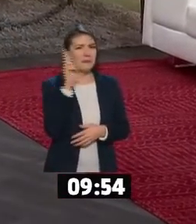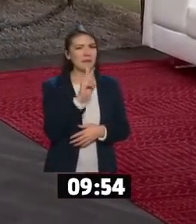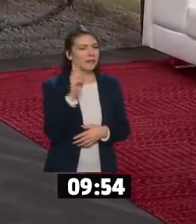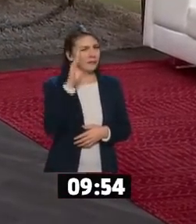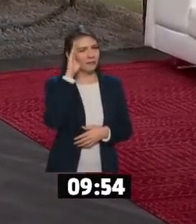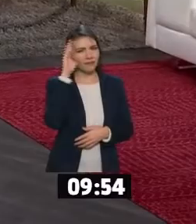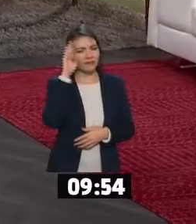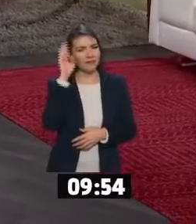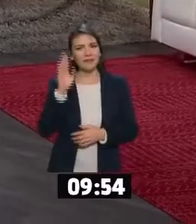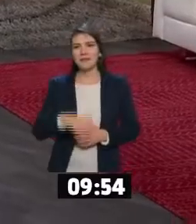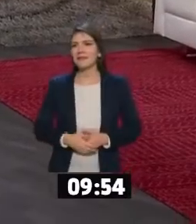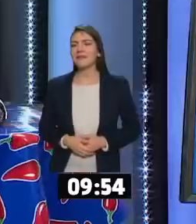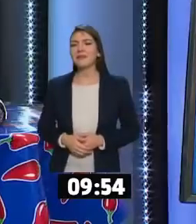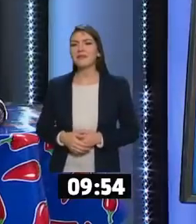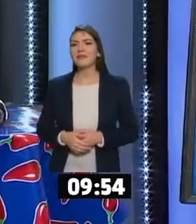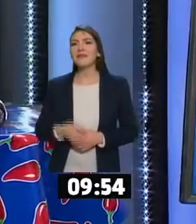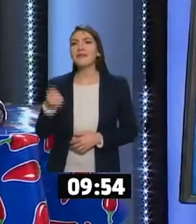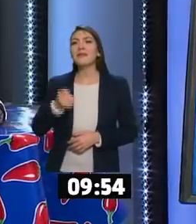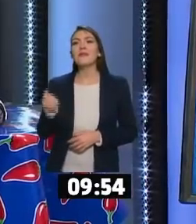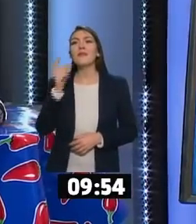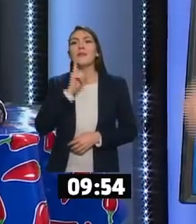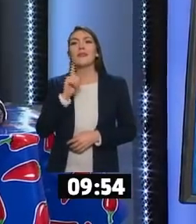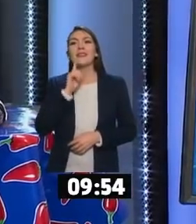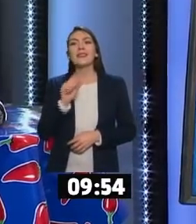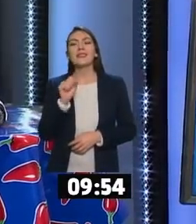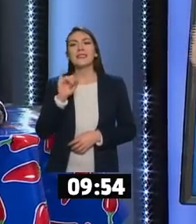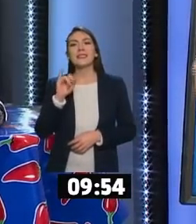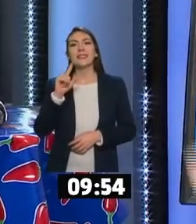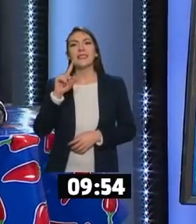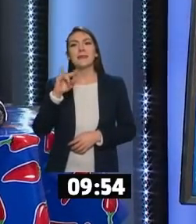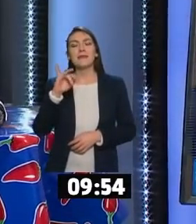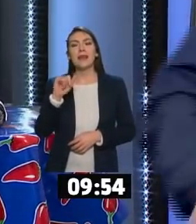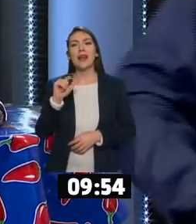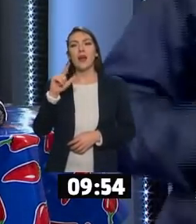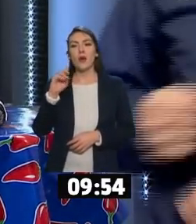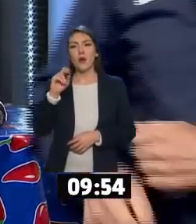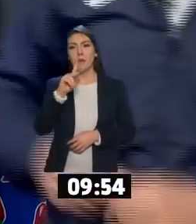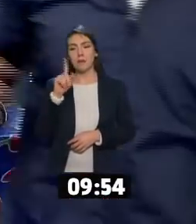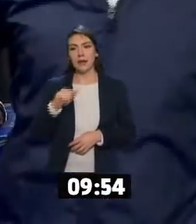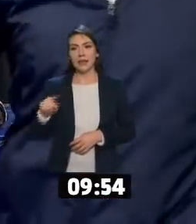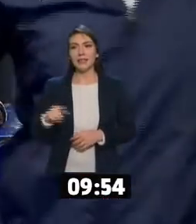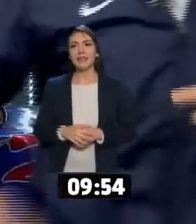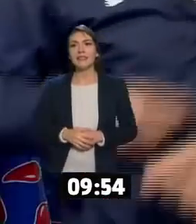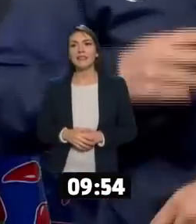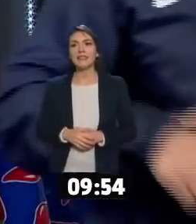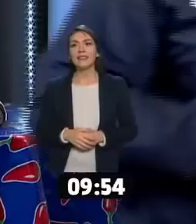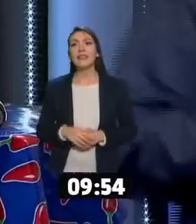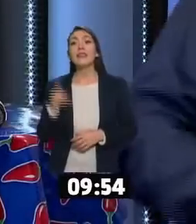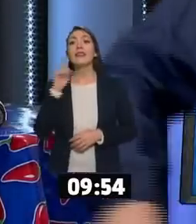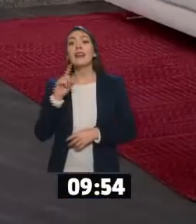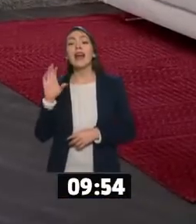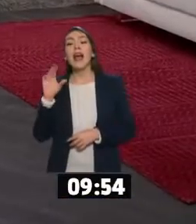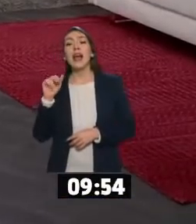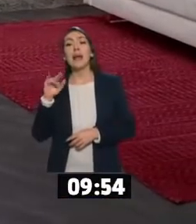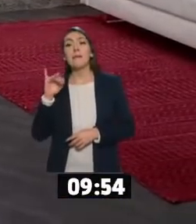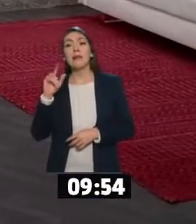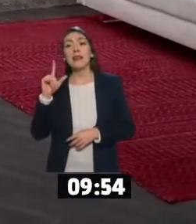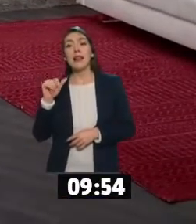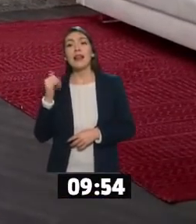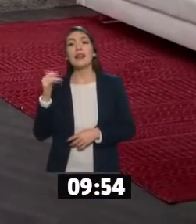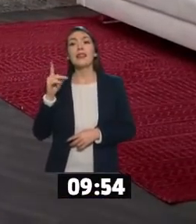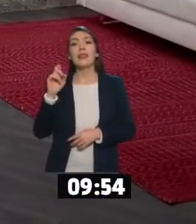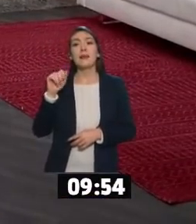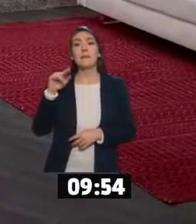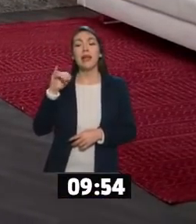viene así. Saludos para Silvia López. Para Camila, que hoy regresan a